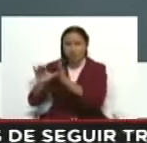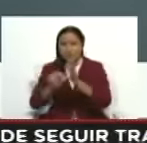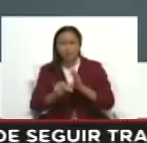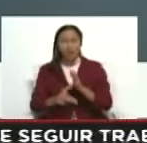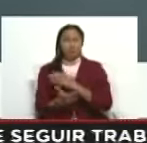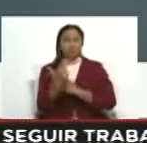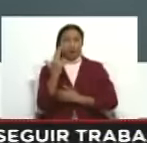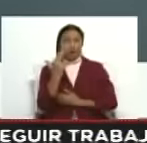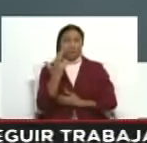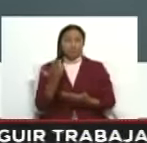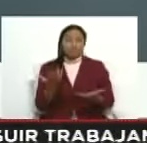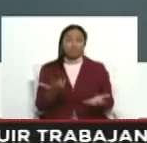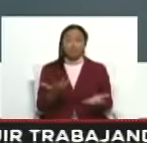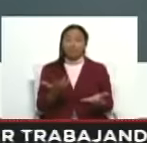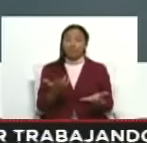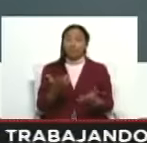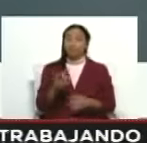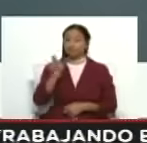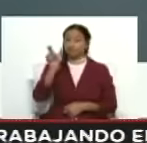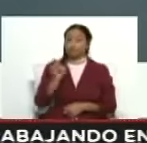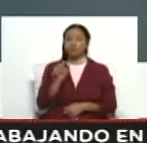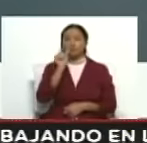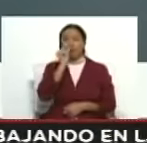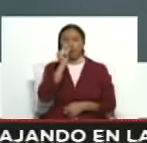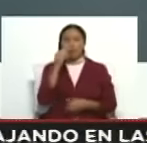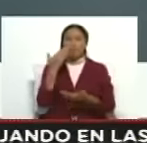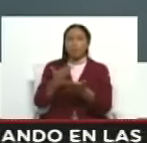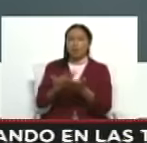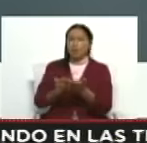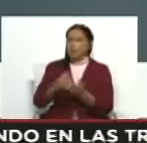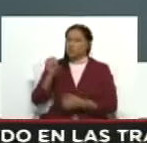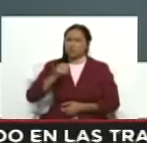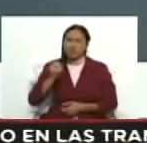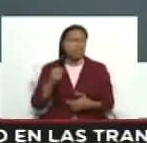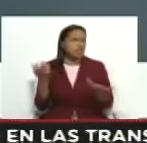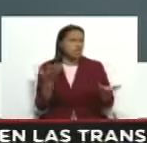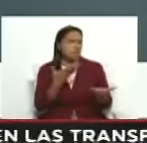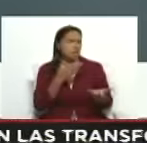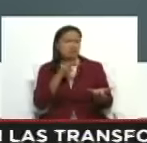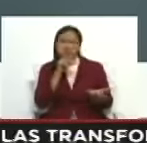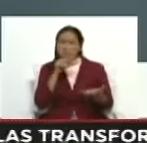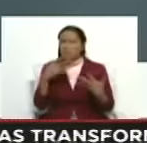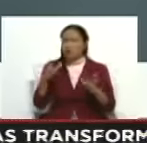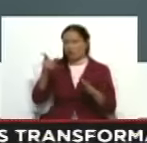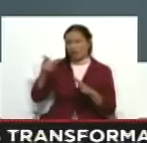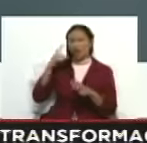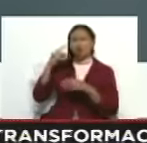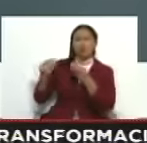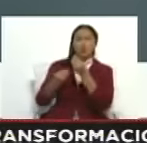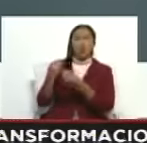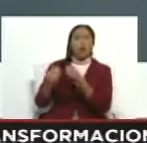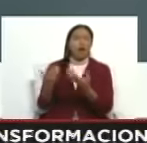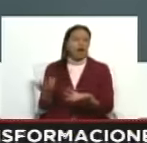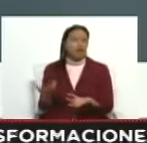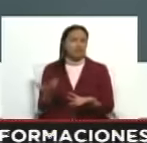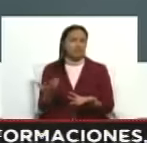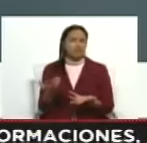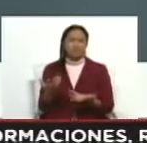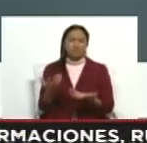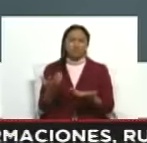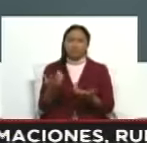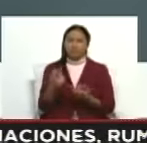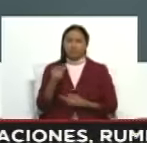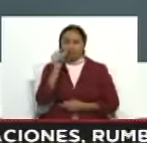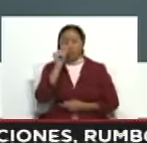Calculemos lo que este hombre le proponía. Sí, bueno, mira, hemos pensado esto para que tú lo hagas. Él dice, él como un sumiso,